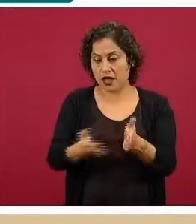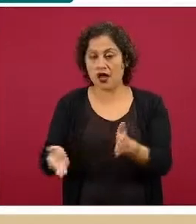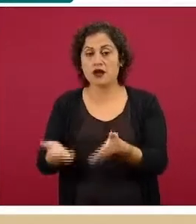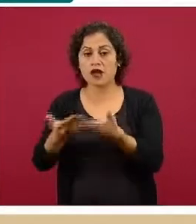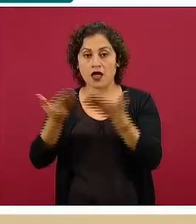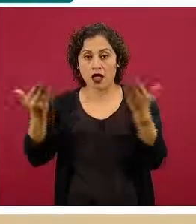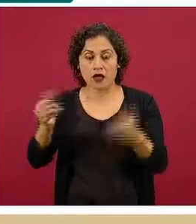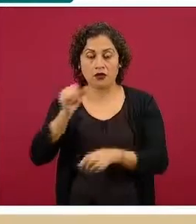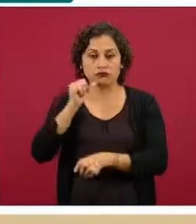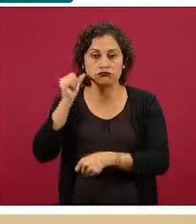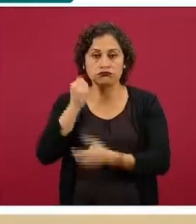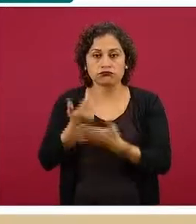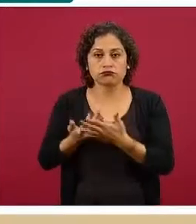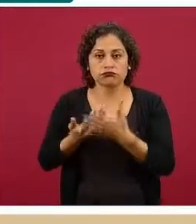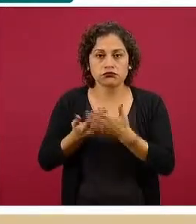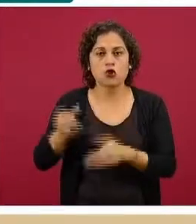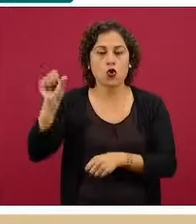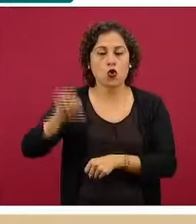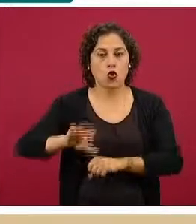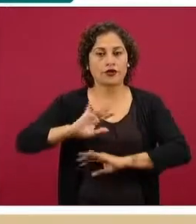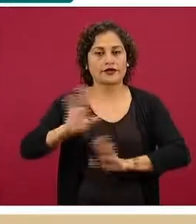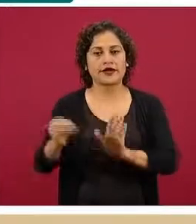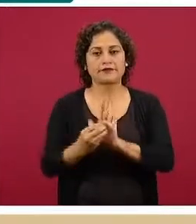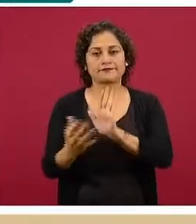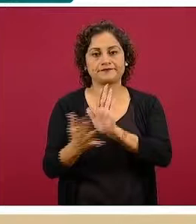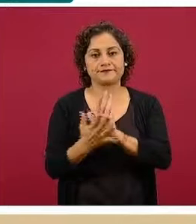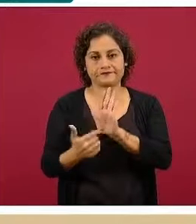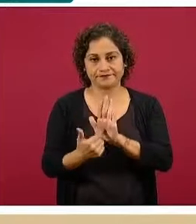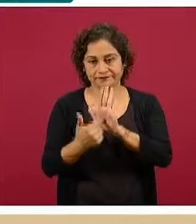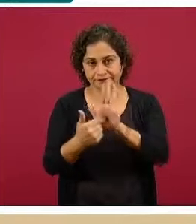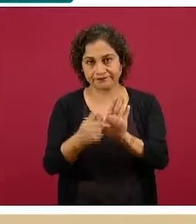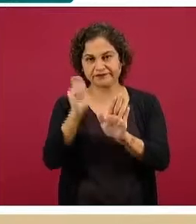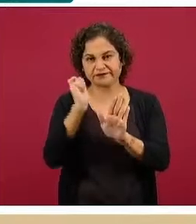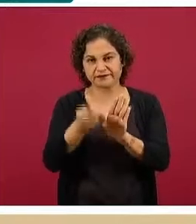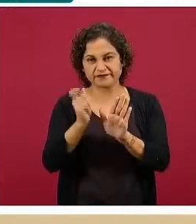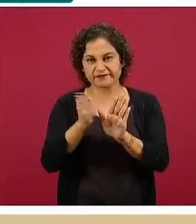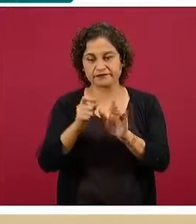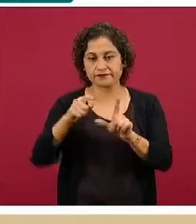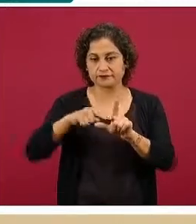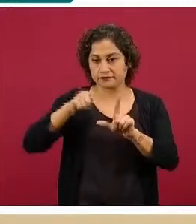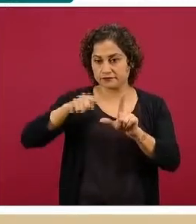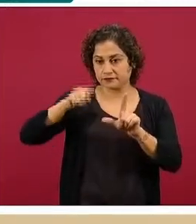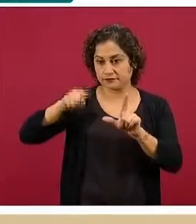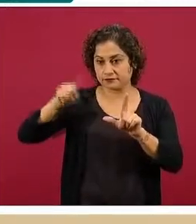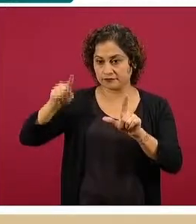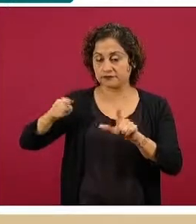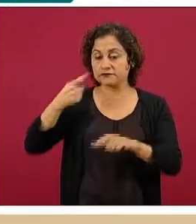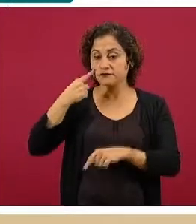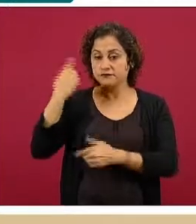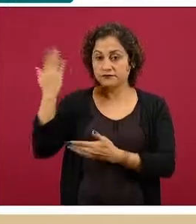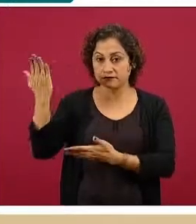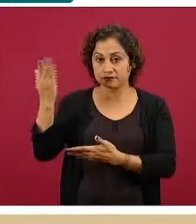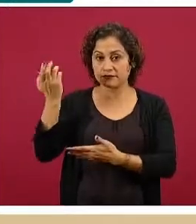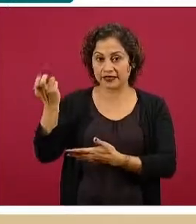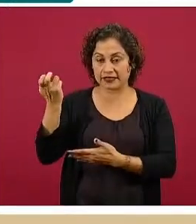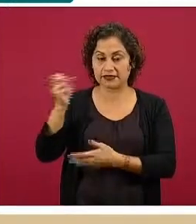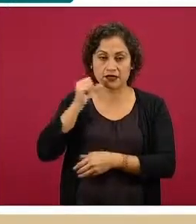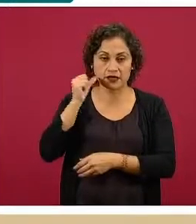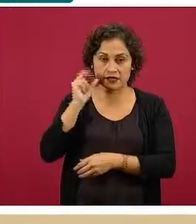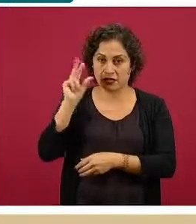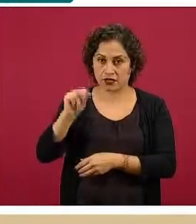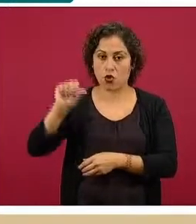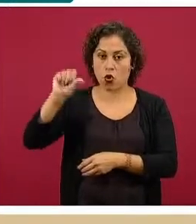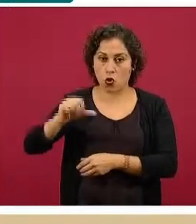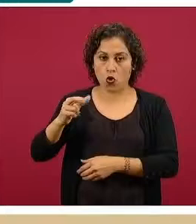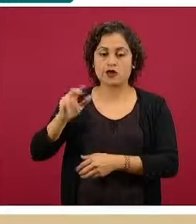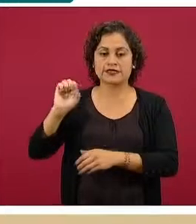cierre de esta semana, dado que se detectó eso, este gráfico, esta diapositiva no se presentó el de ayer, este día